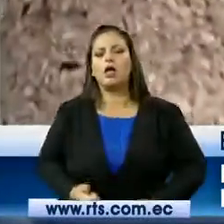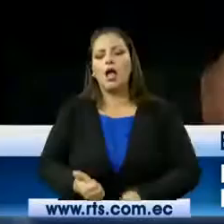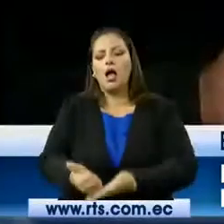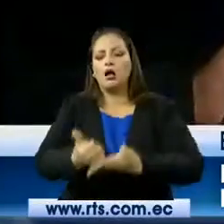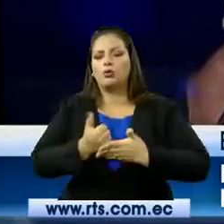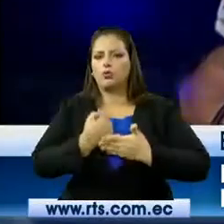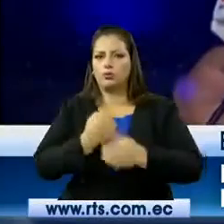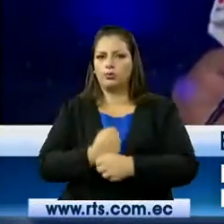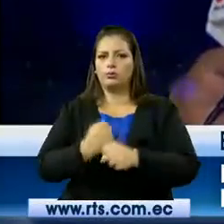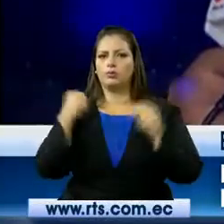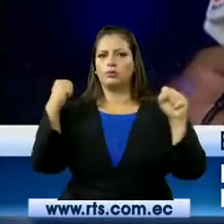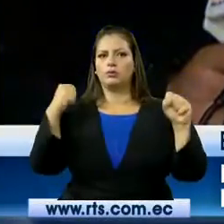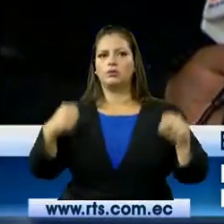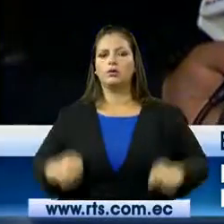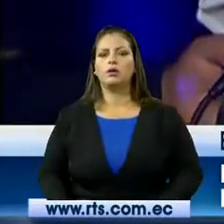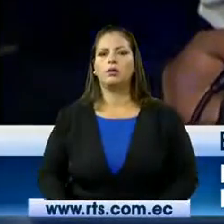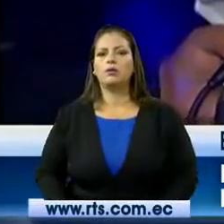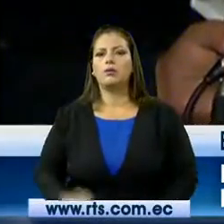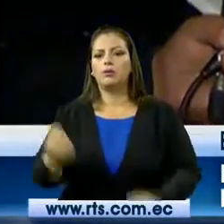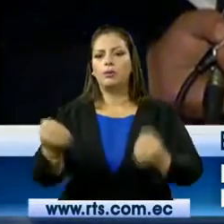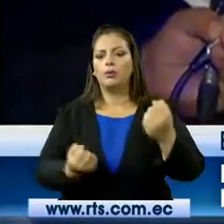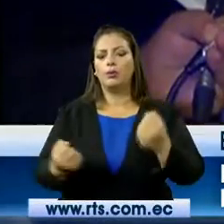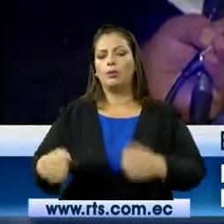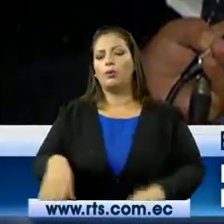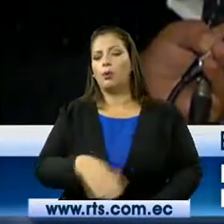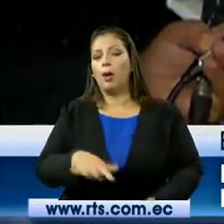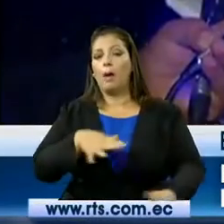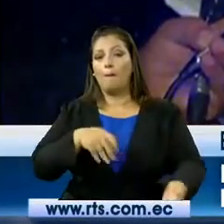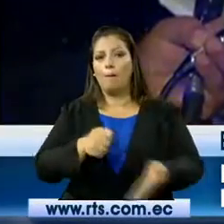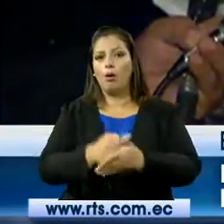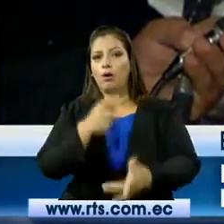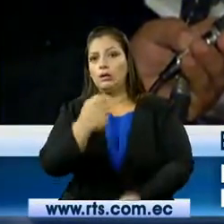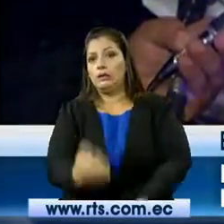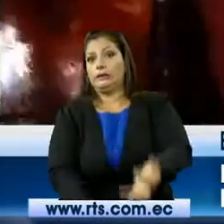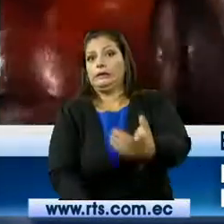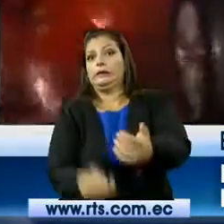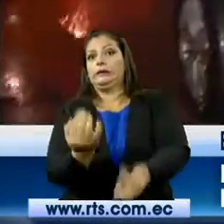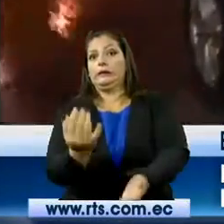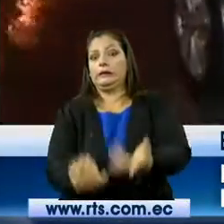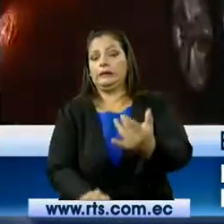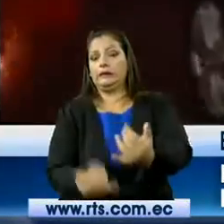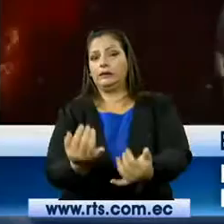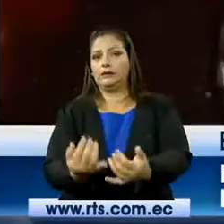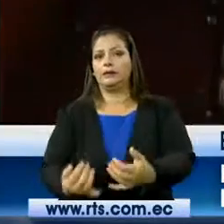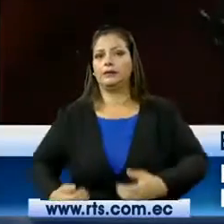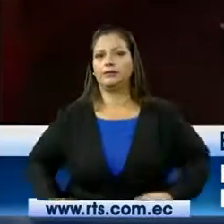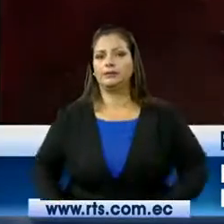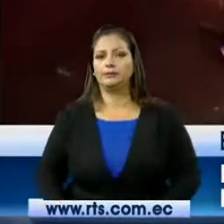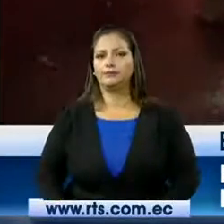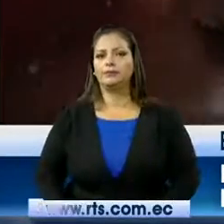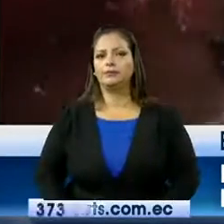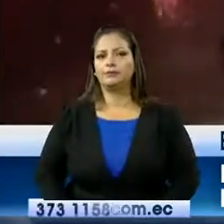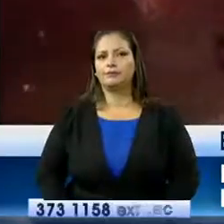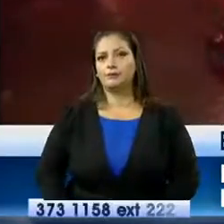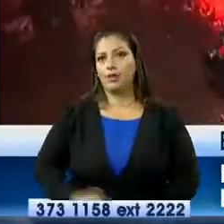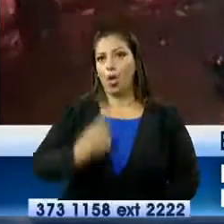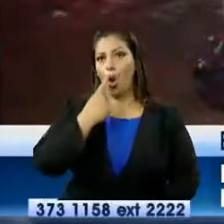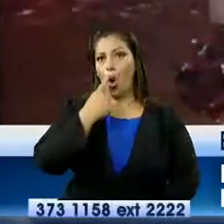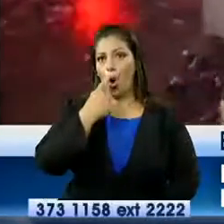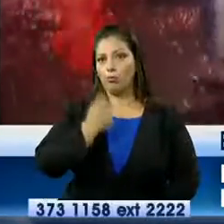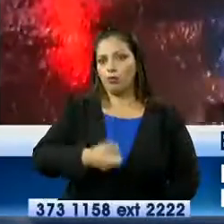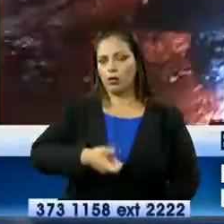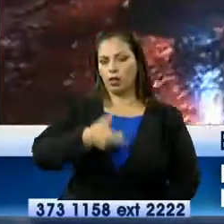rescatar inmediatamente y apagar el conato de incendio en el vehículo que se estaba suscitando en el motor. El conductor, quien se